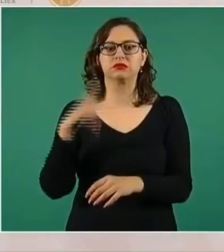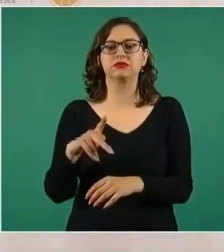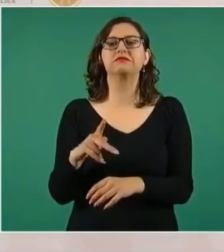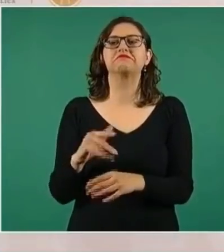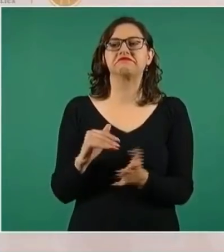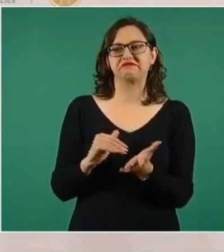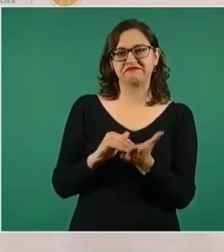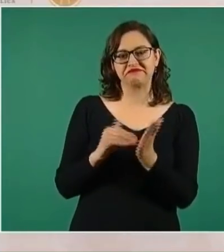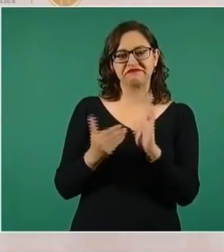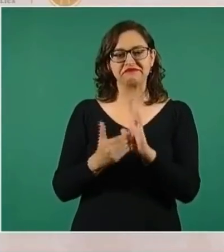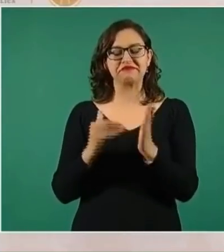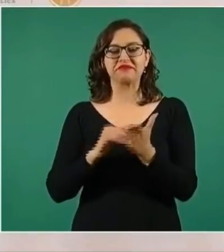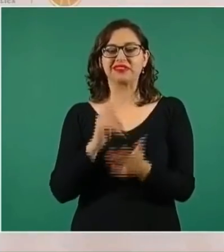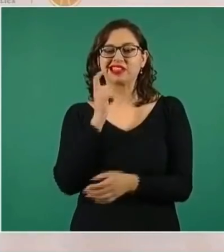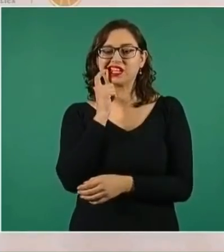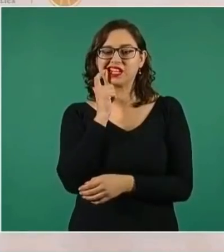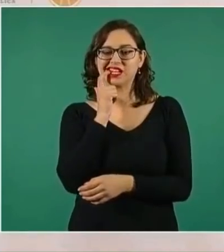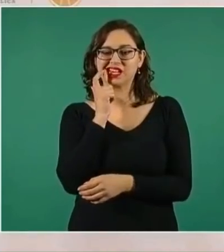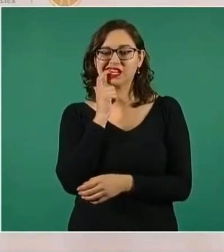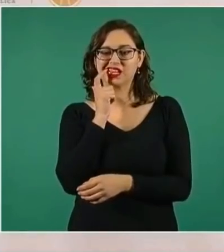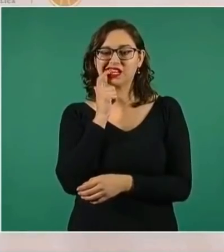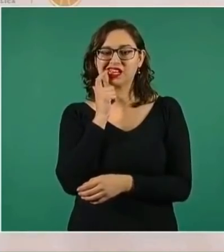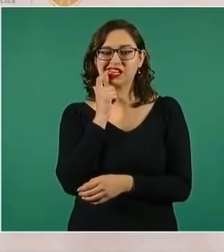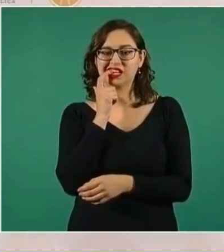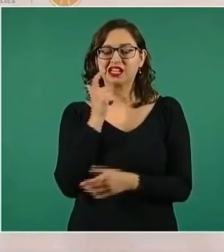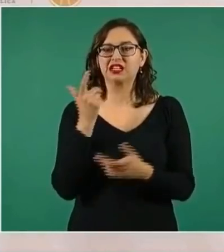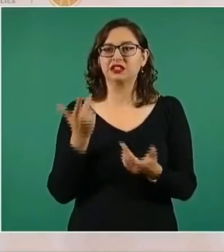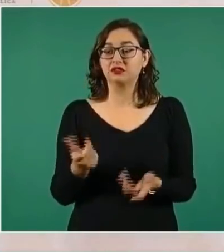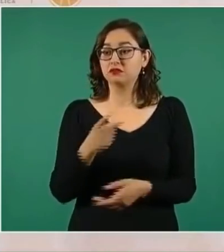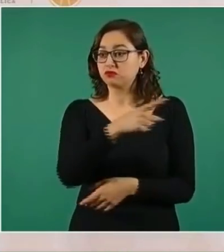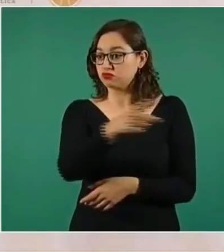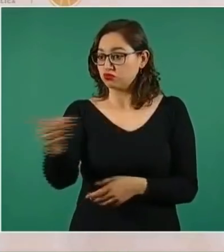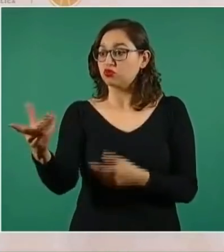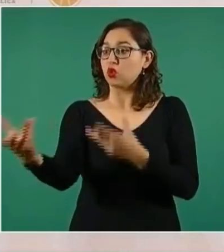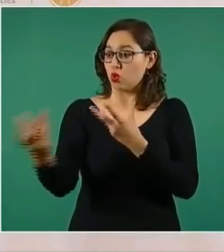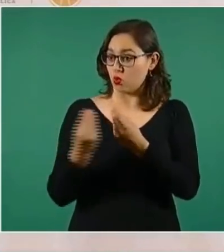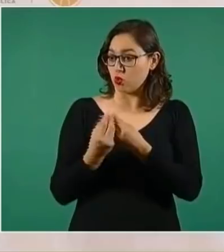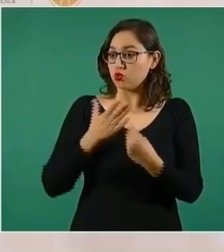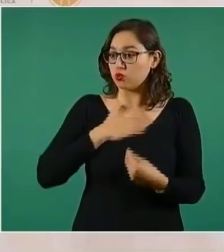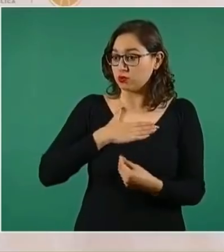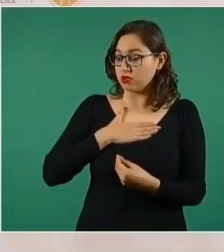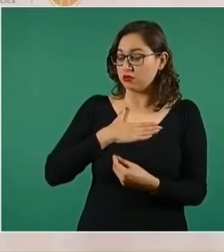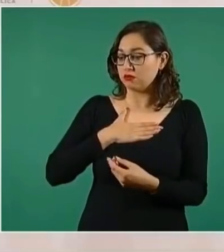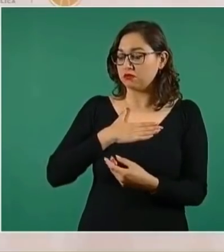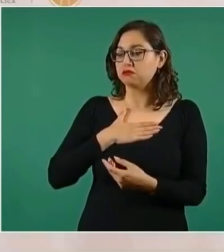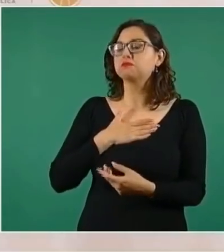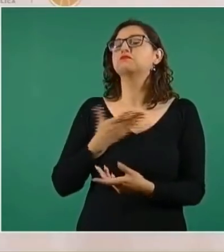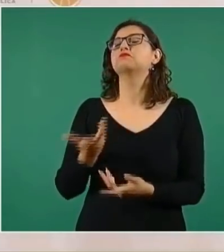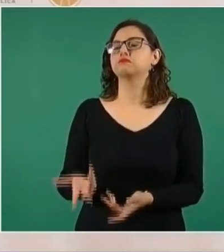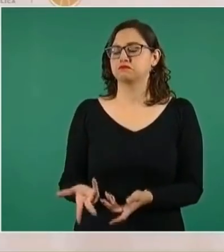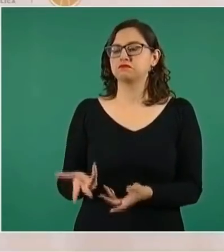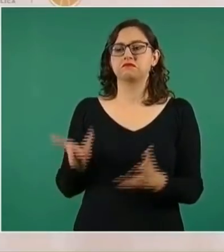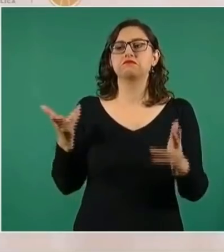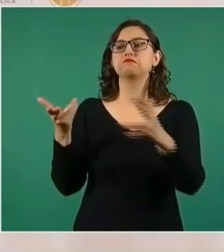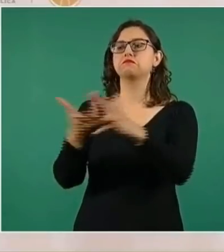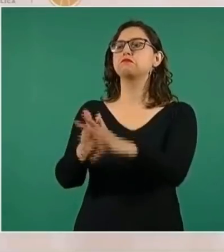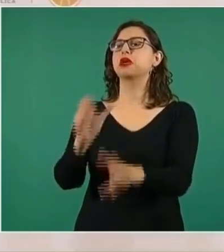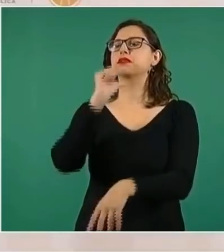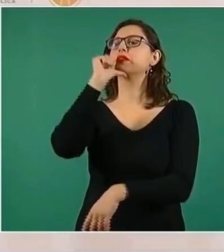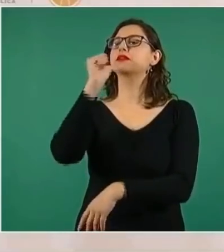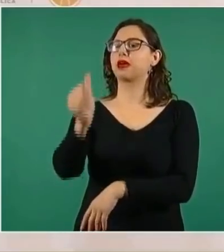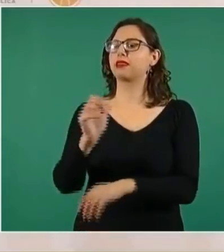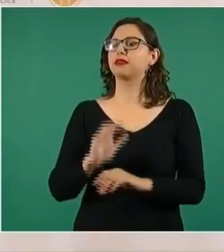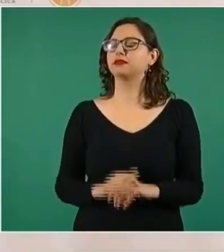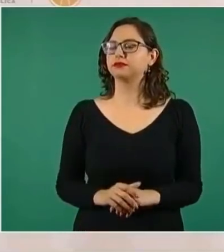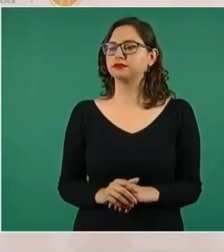estrategia de respetar a los que se sometían y arrasar y